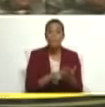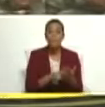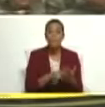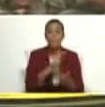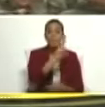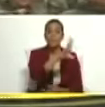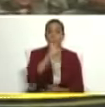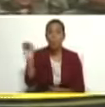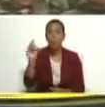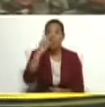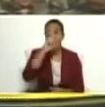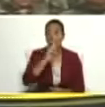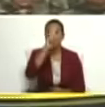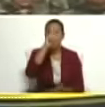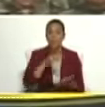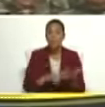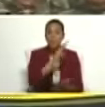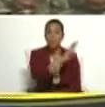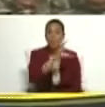2050.